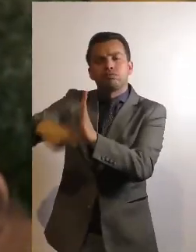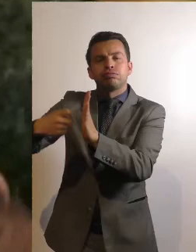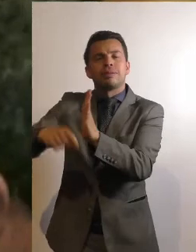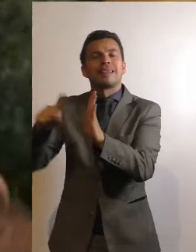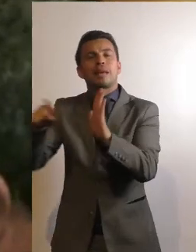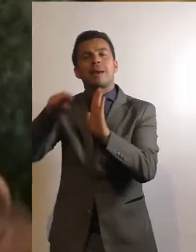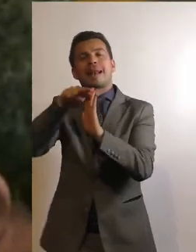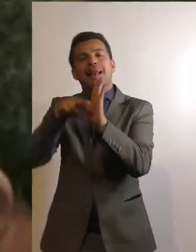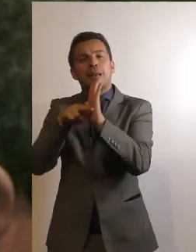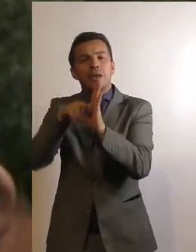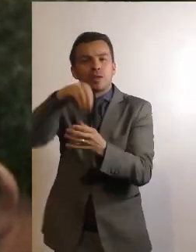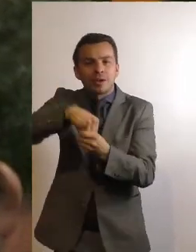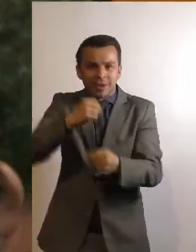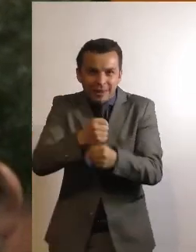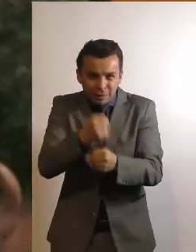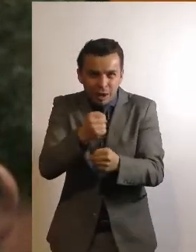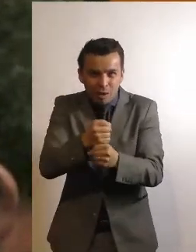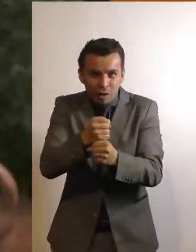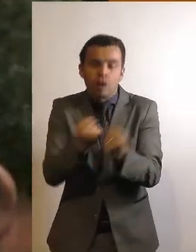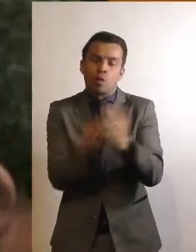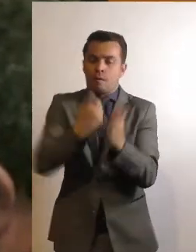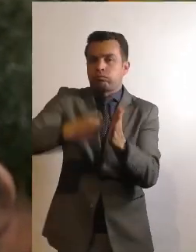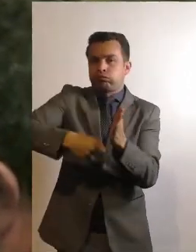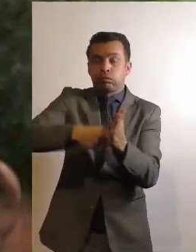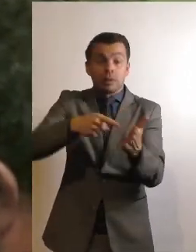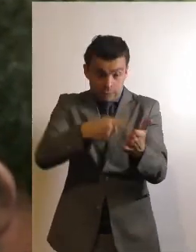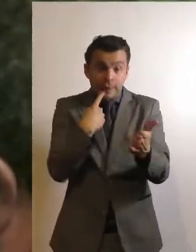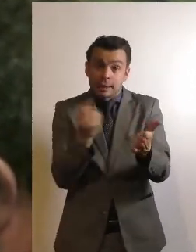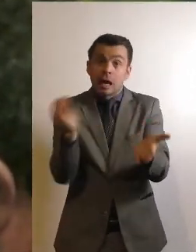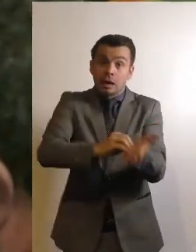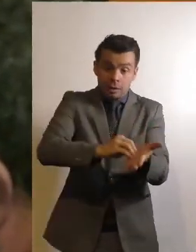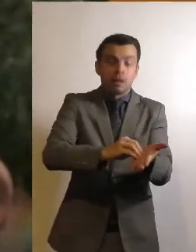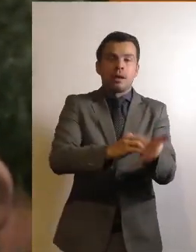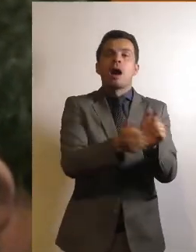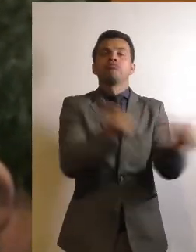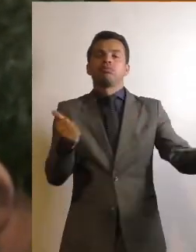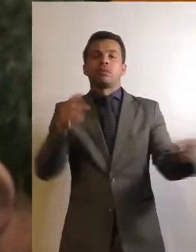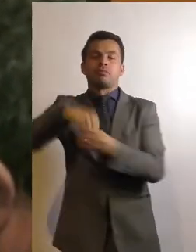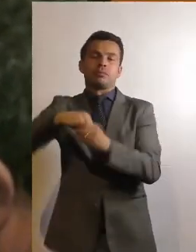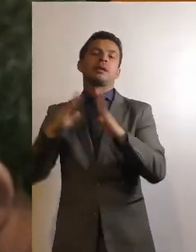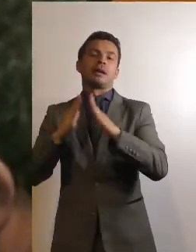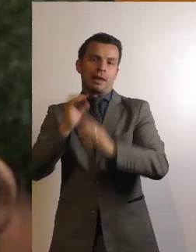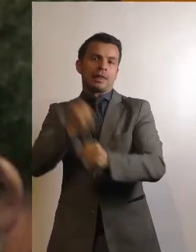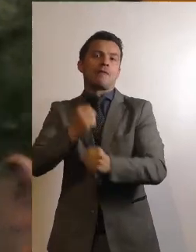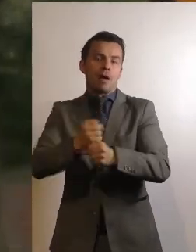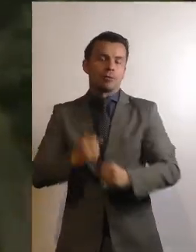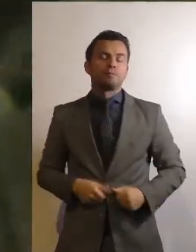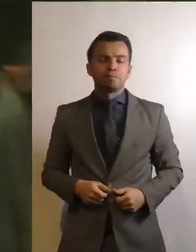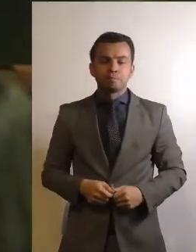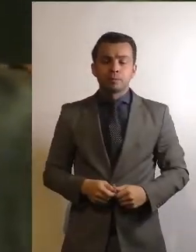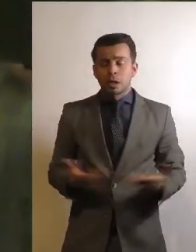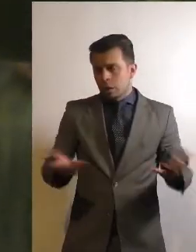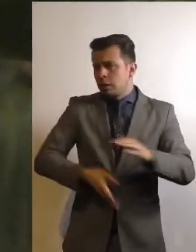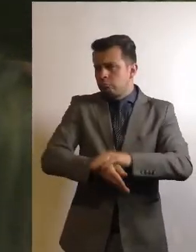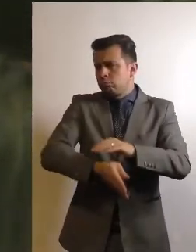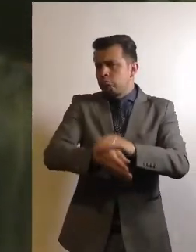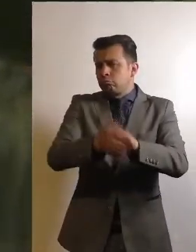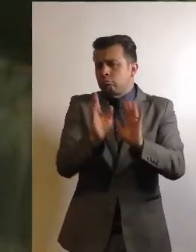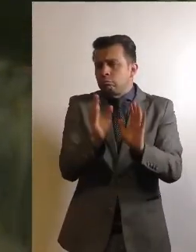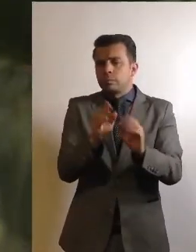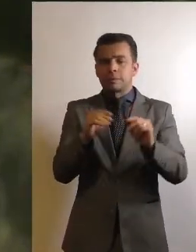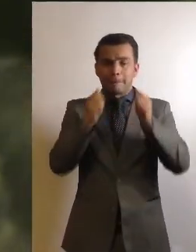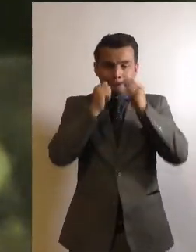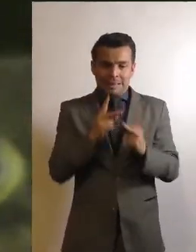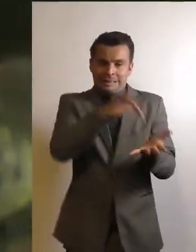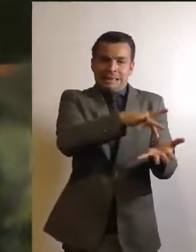el cual incluye esta modalidad de trabajo. Vamos a continuar naturalmente con